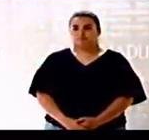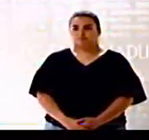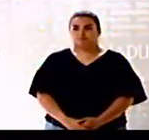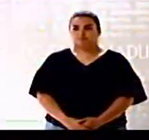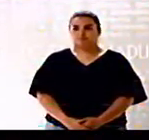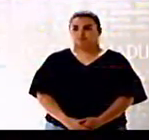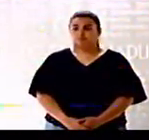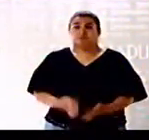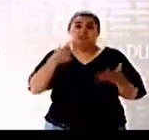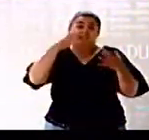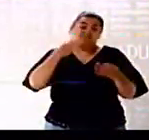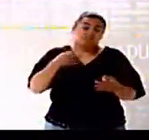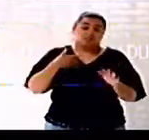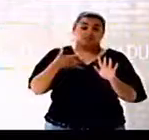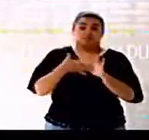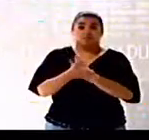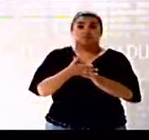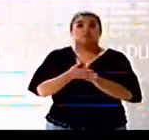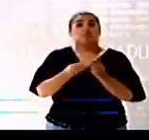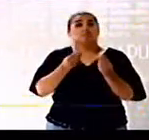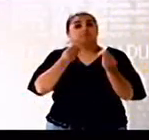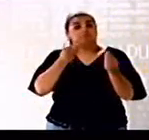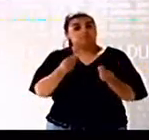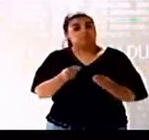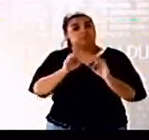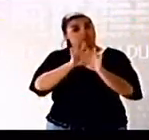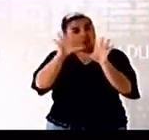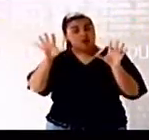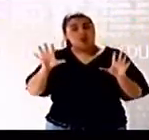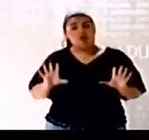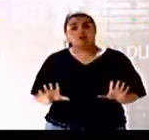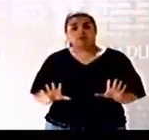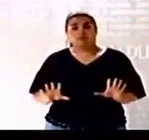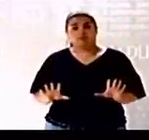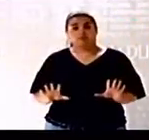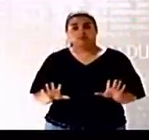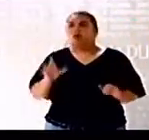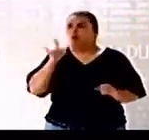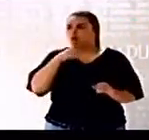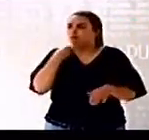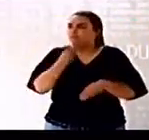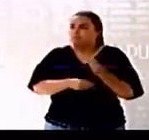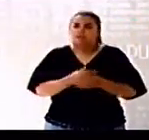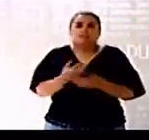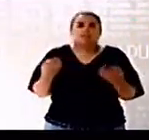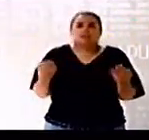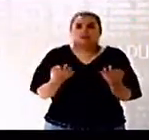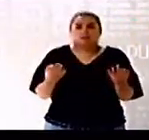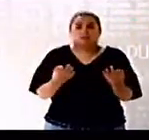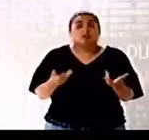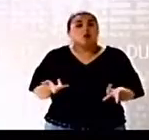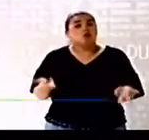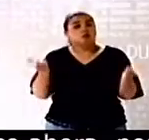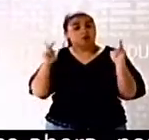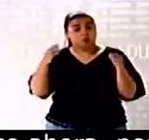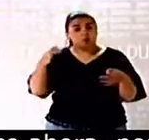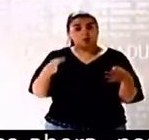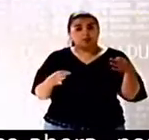Creo que lo he explicado de manera clara. Se establece ahora, por tanto, una autorización